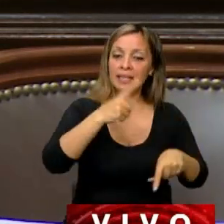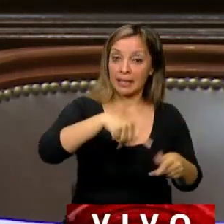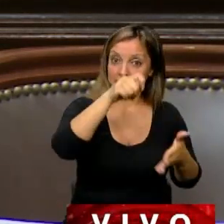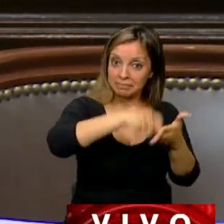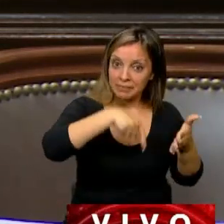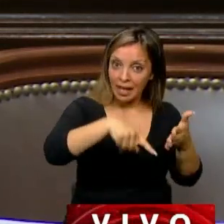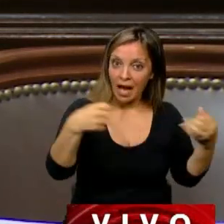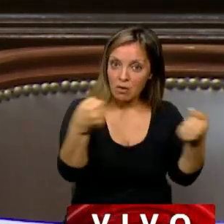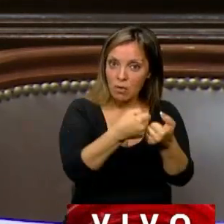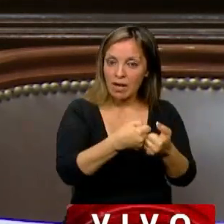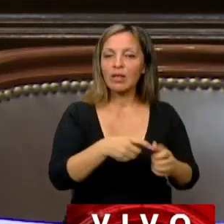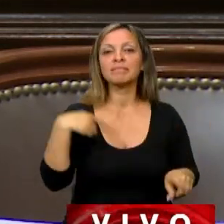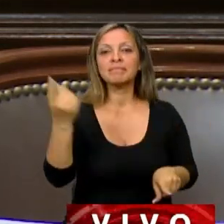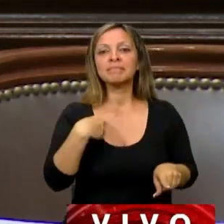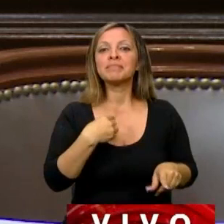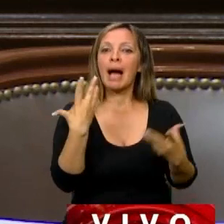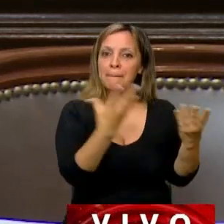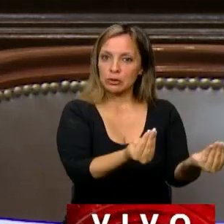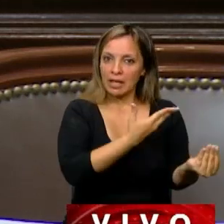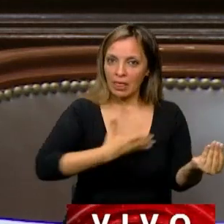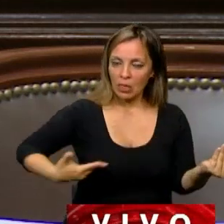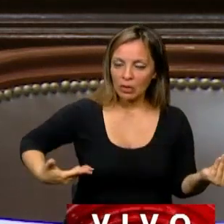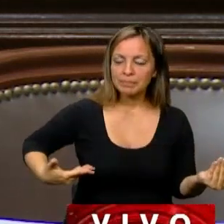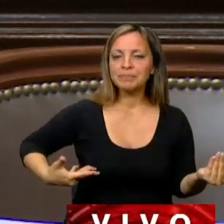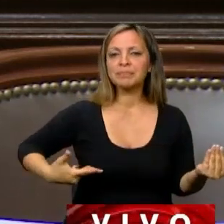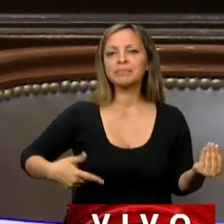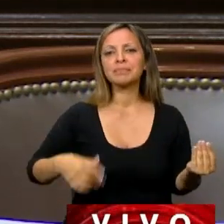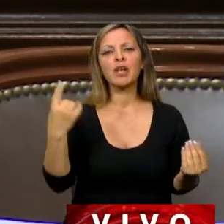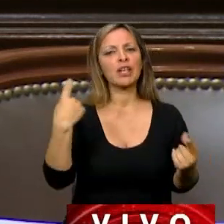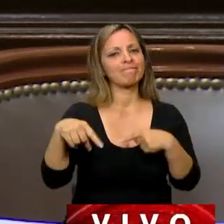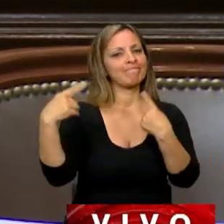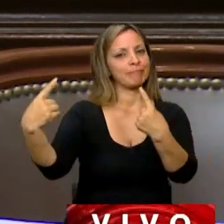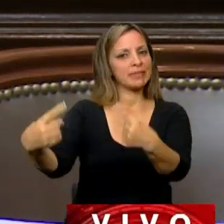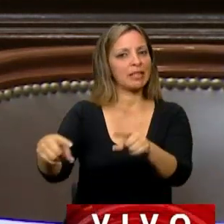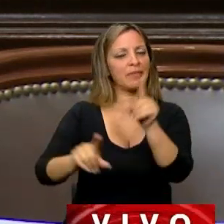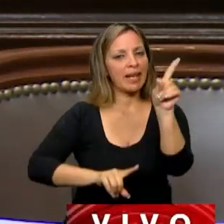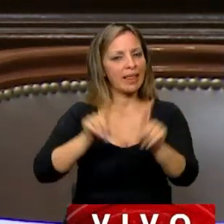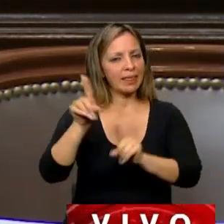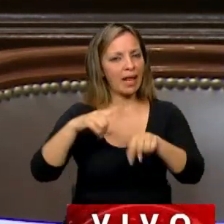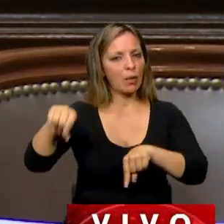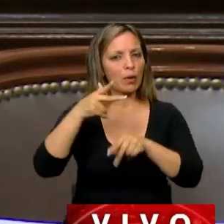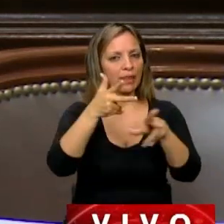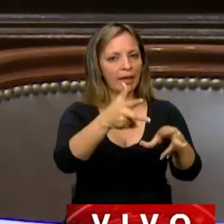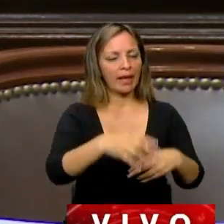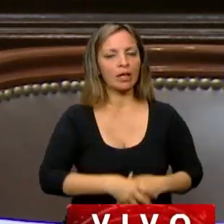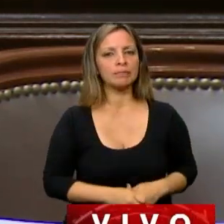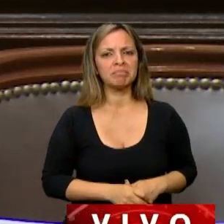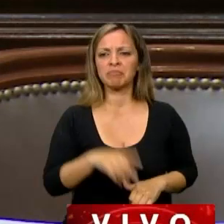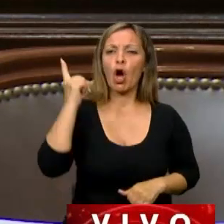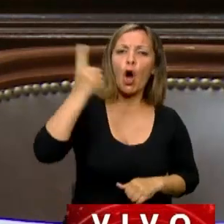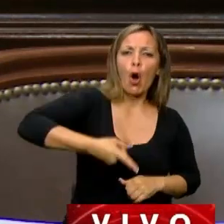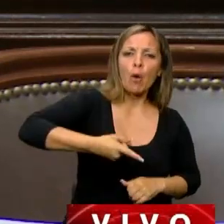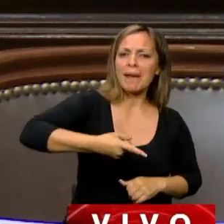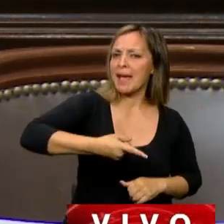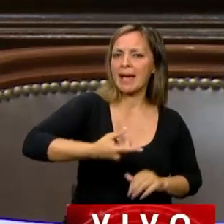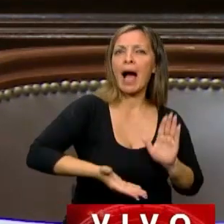que ha acompañado nuestro gobernador, a diferencia de mucho de lo que se dijo acá, no obliga